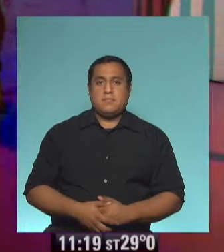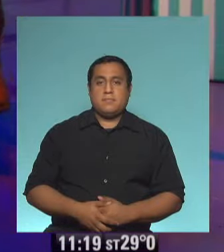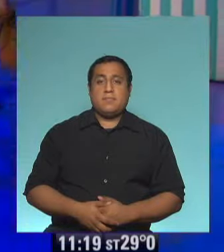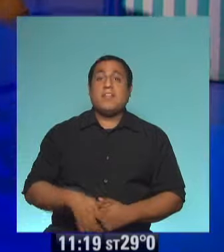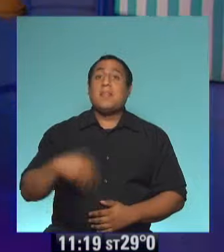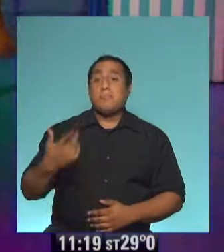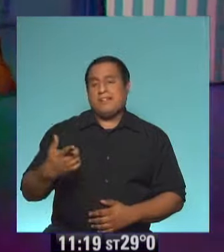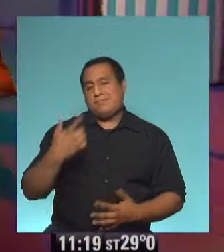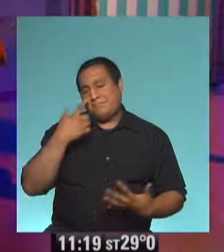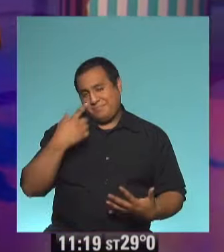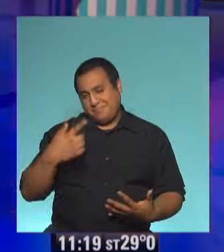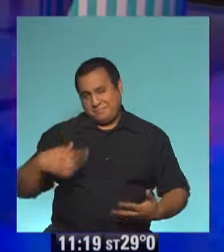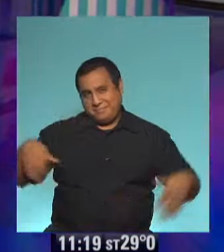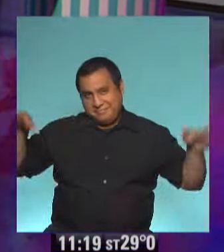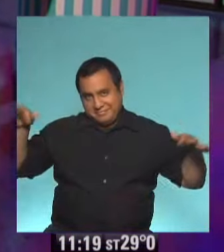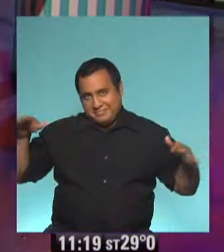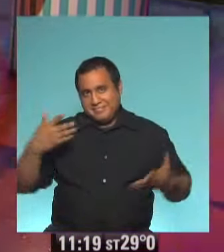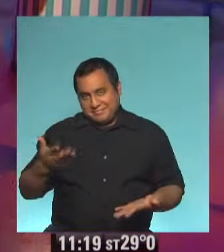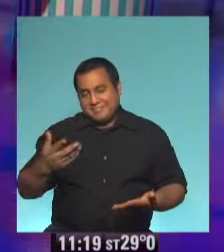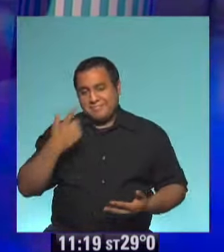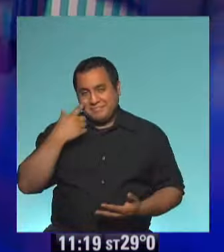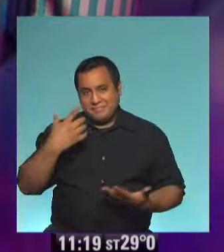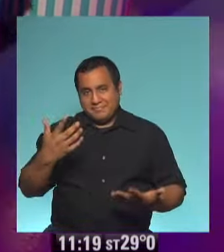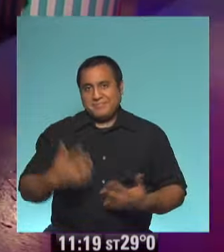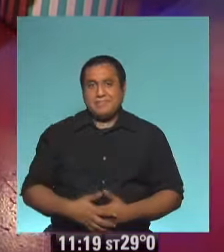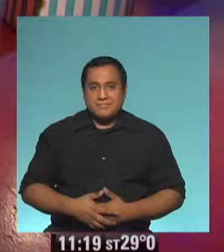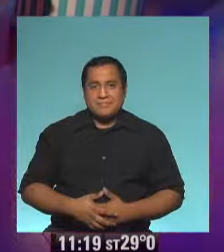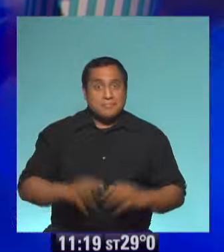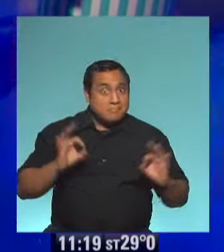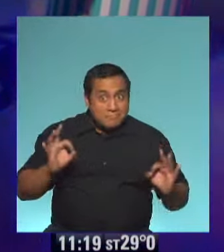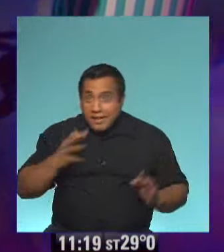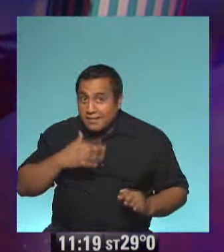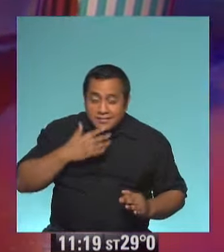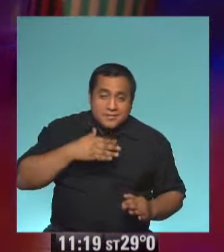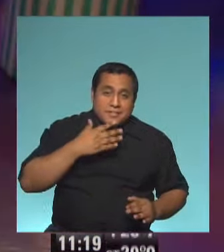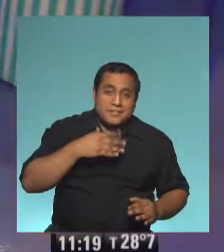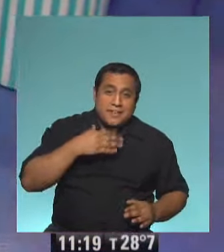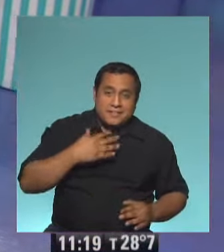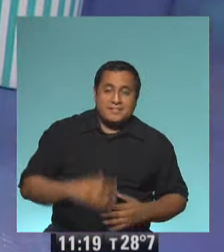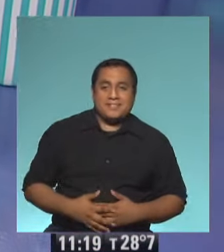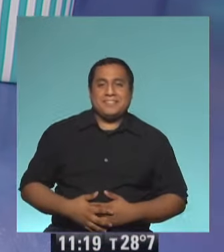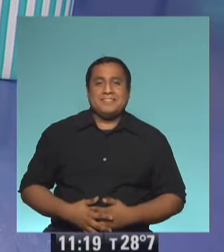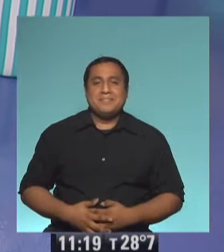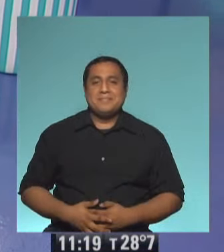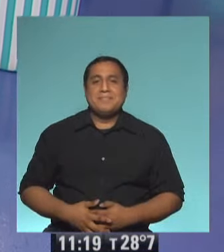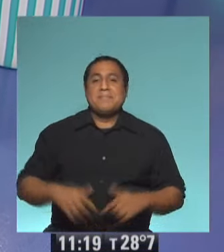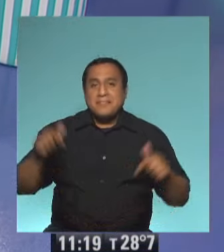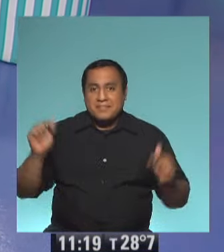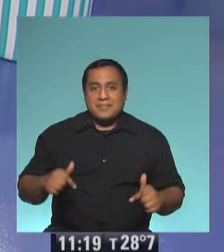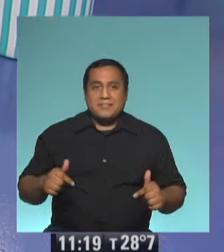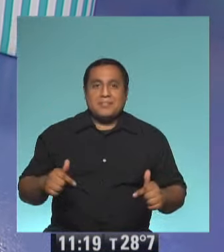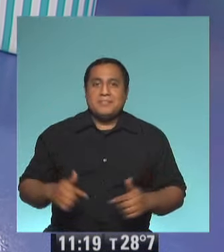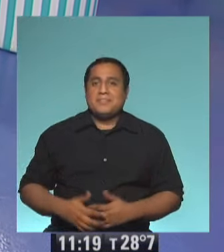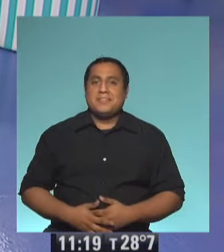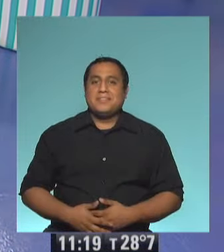famoso ¡ah! ¡Ah! ¡Ah! ¿Ok? ¿Quedó claro? ¿Más o menos? Ahí está. ¿Sí? Ahora sí